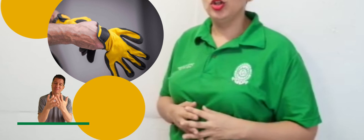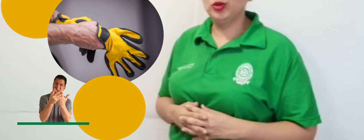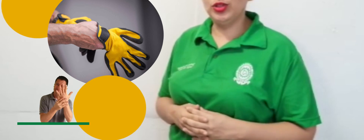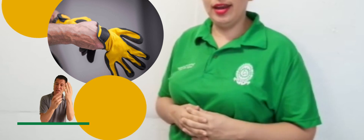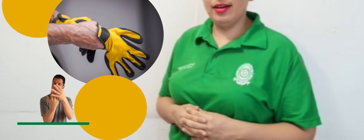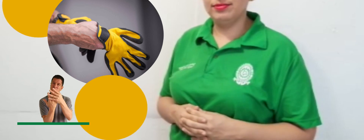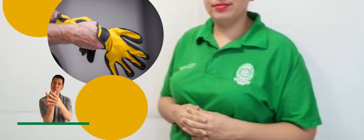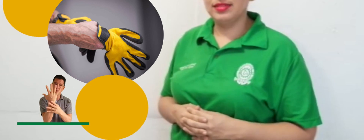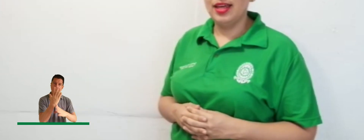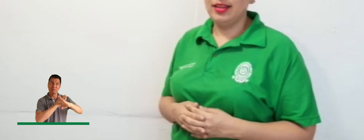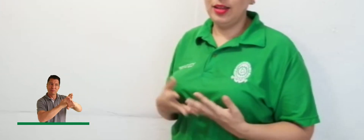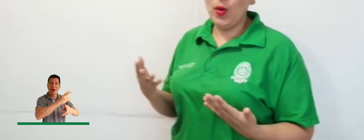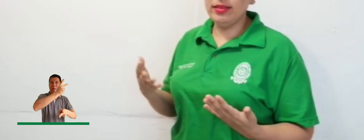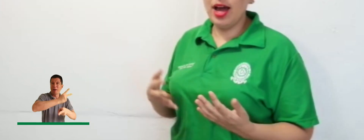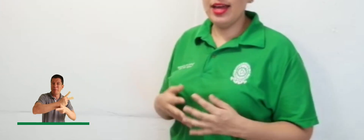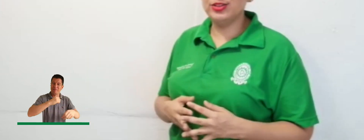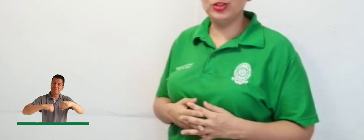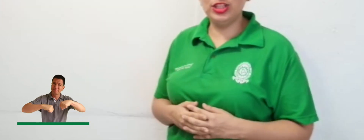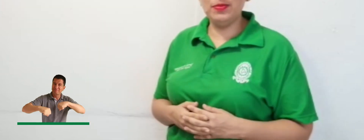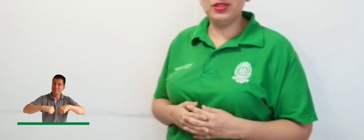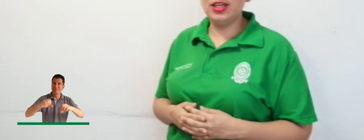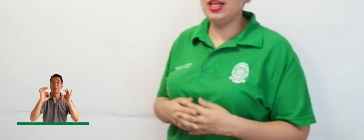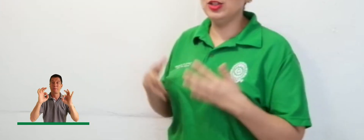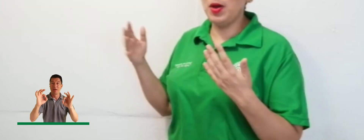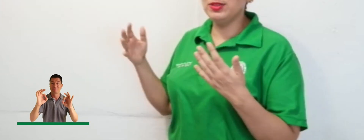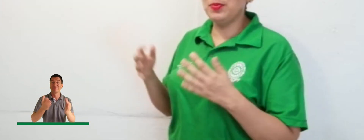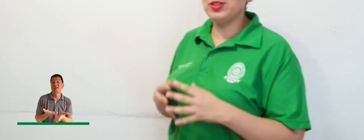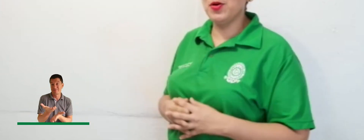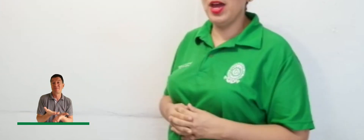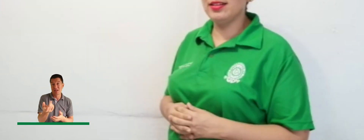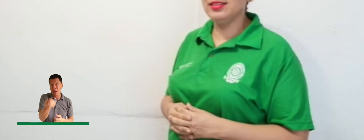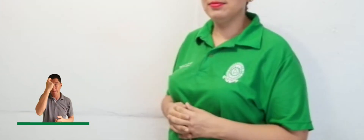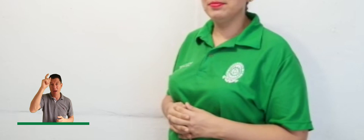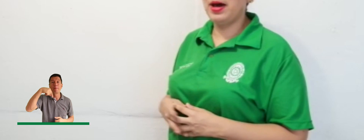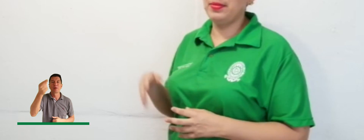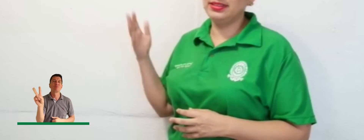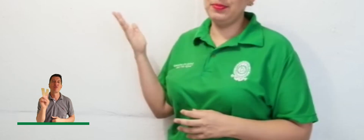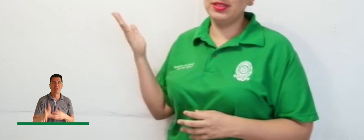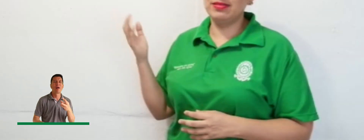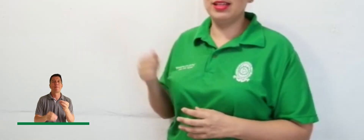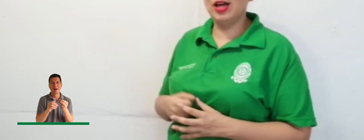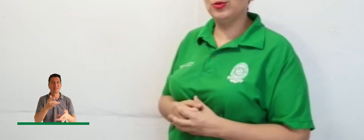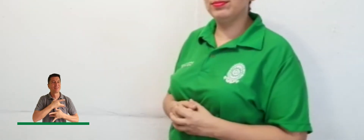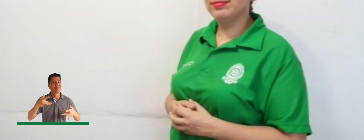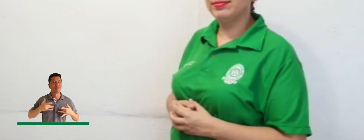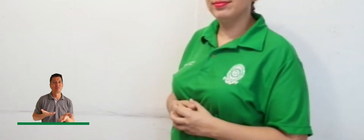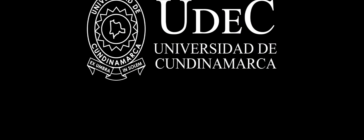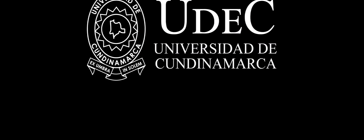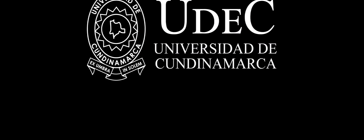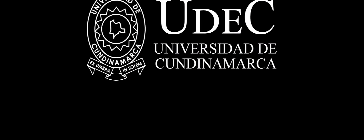tu tarea. Ten en cuenta estos tips y nos vemos el próximo viernes para más tips. Besar.